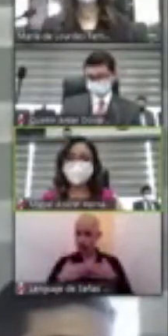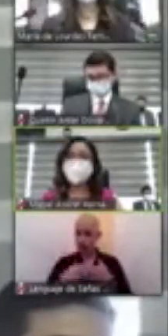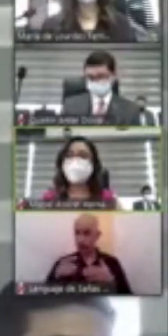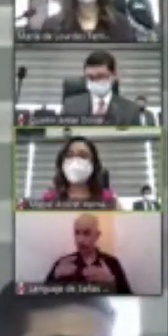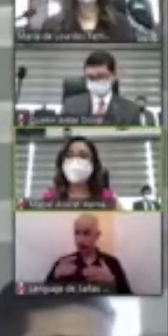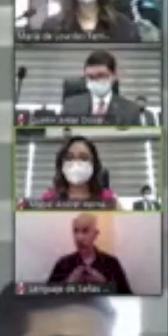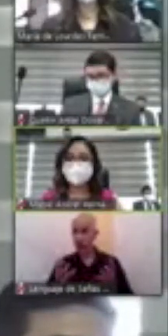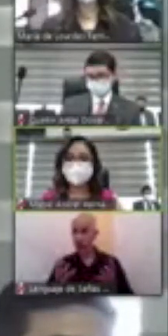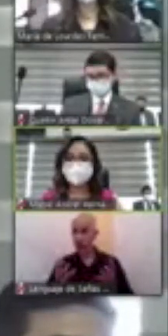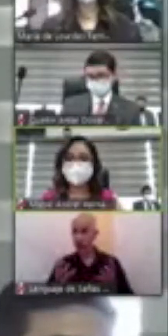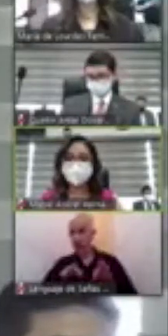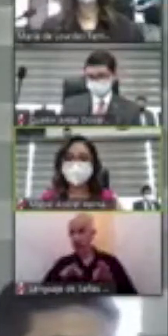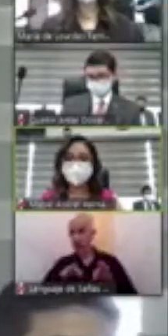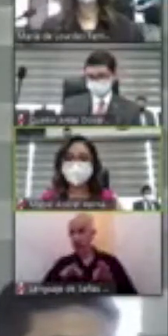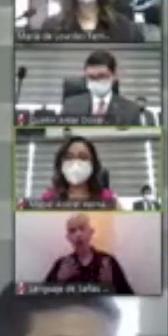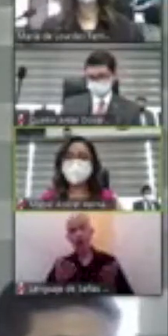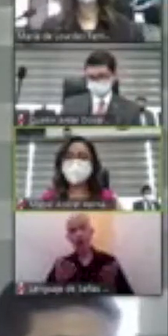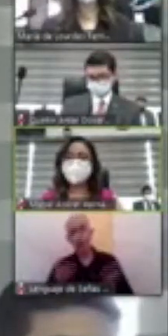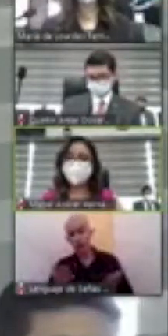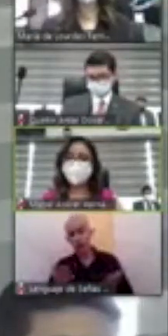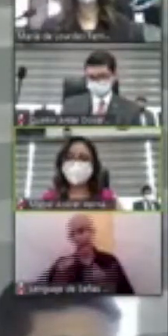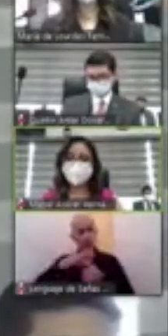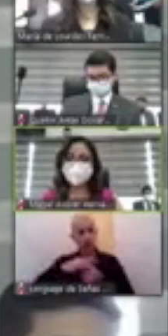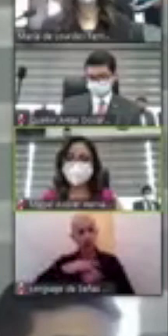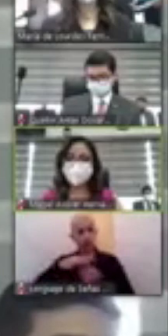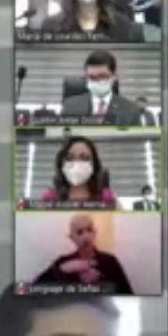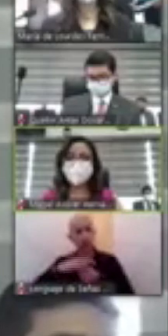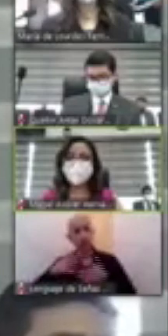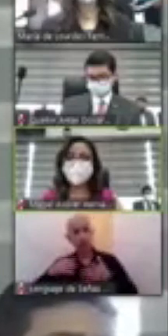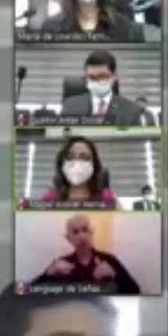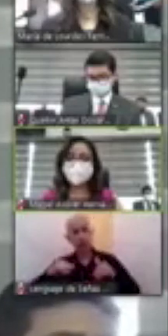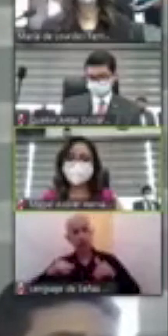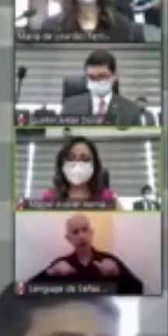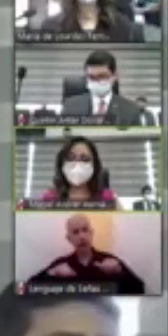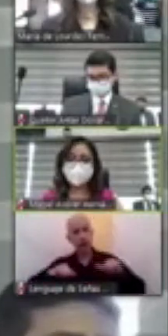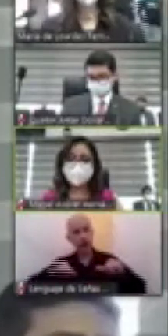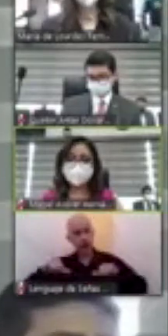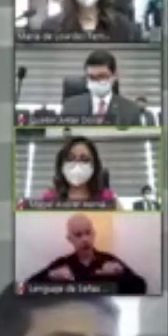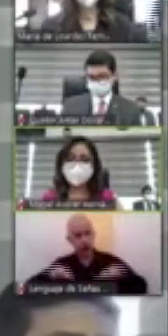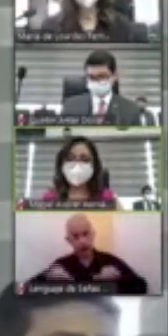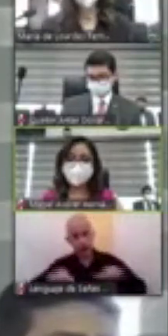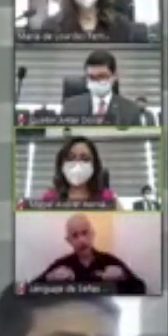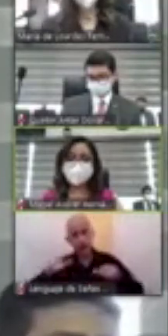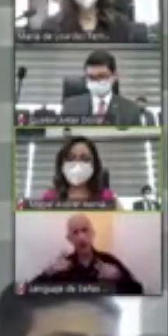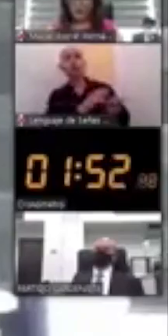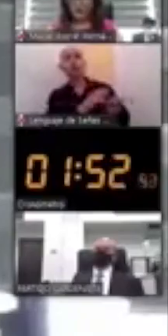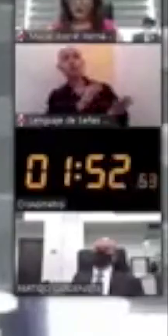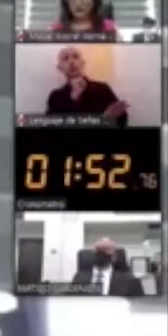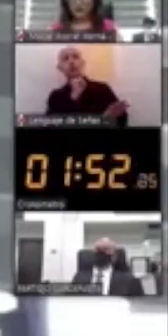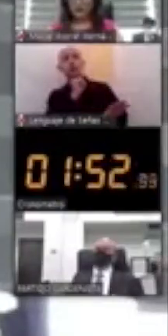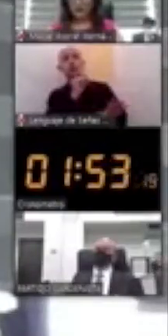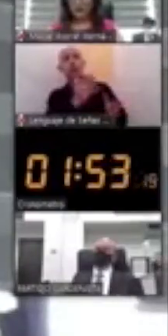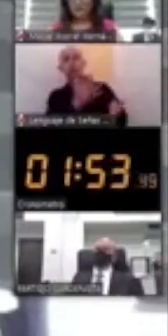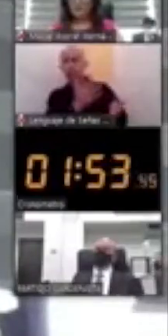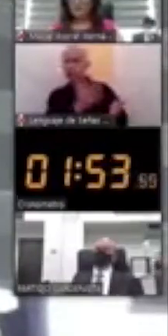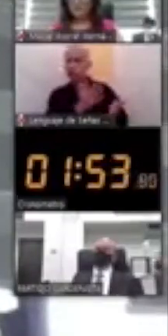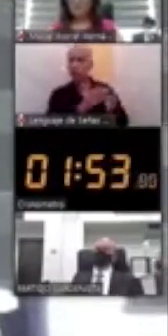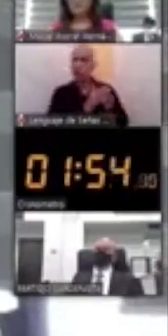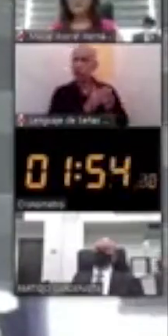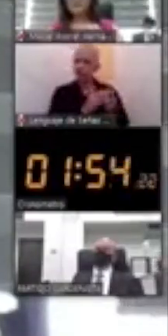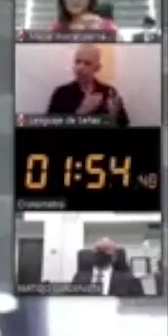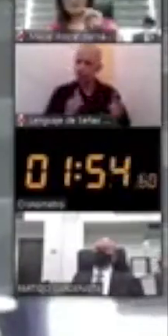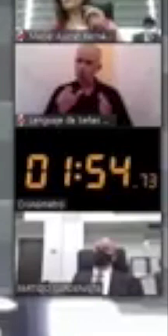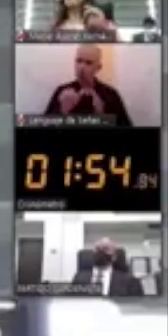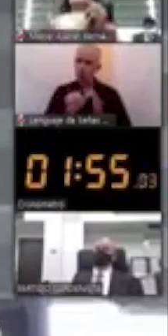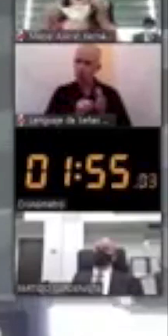que posibilitamos la realización y el ejercicio pacífico en un marco de certeza y legalidad mientras que los catorce